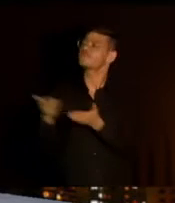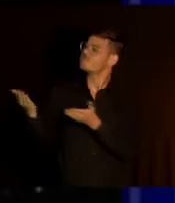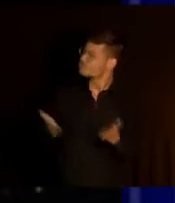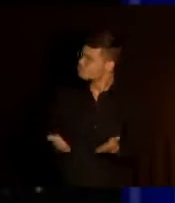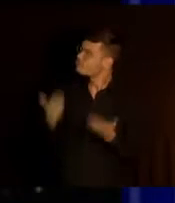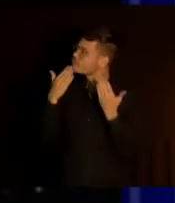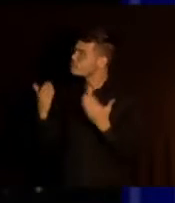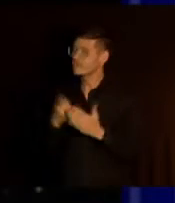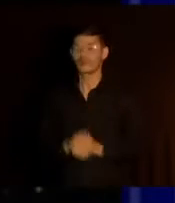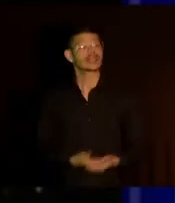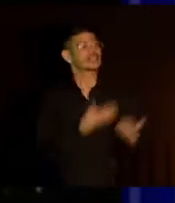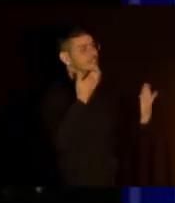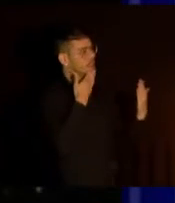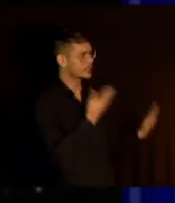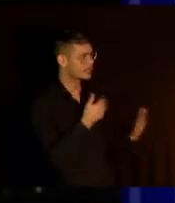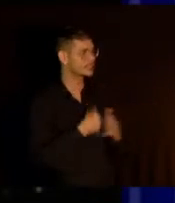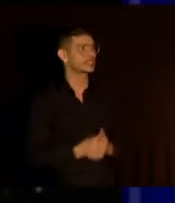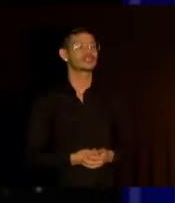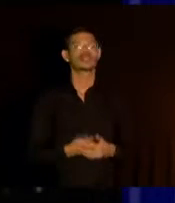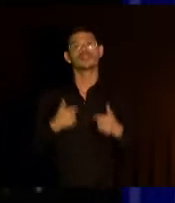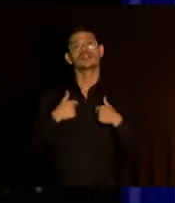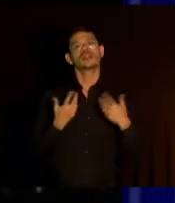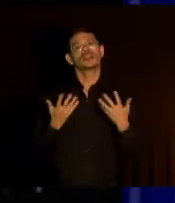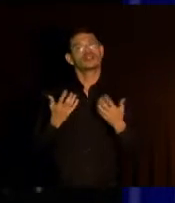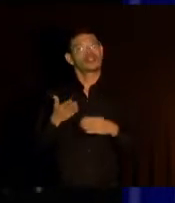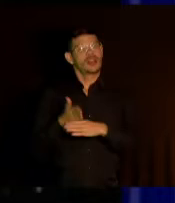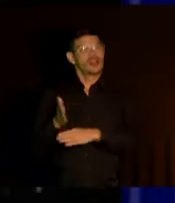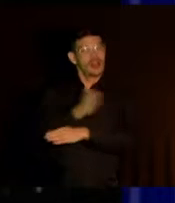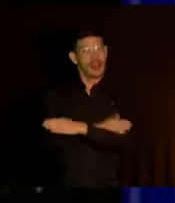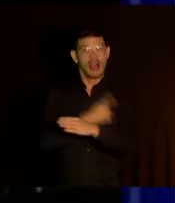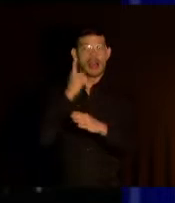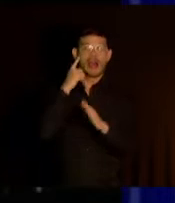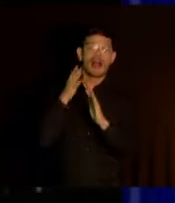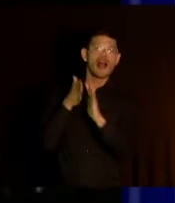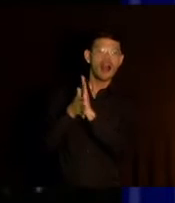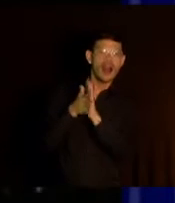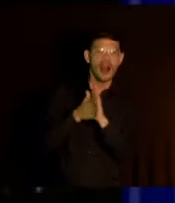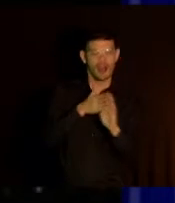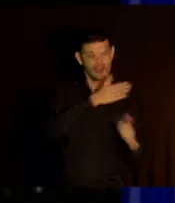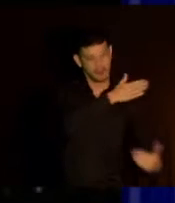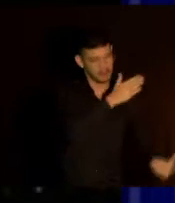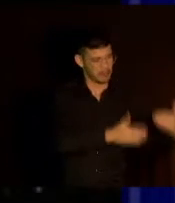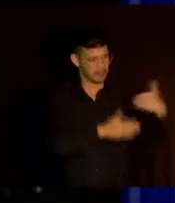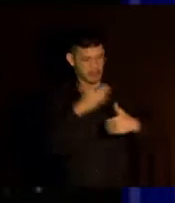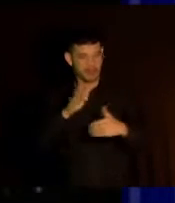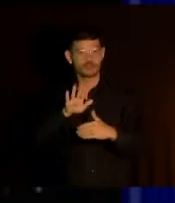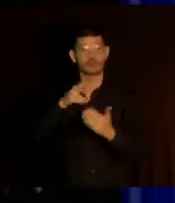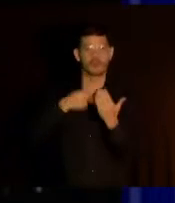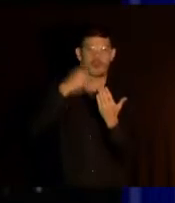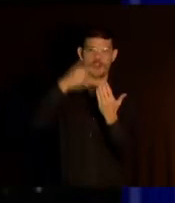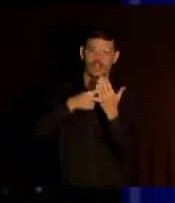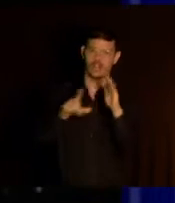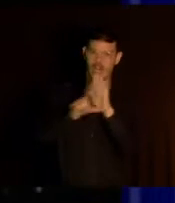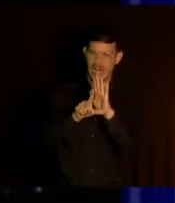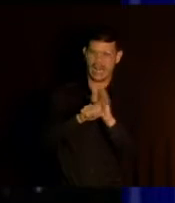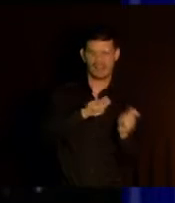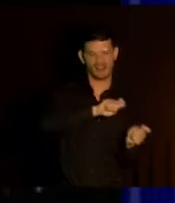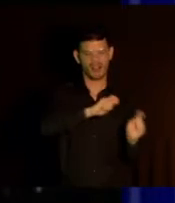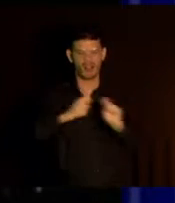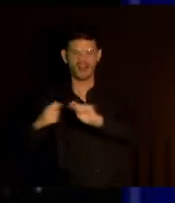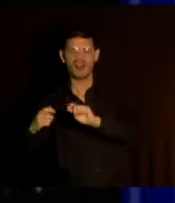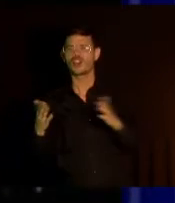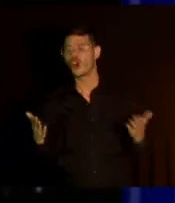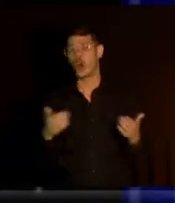yo quisiera antes de mencionar cómo es el tránsito legislativo de un proyecto de ley, pues comentar que